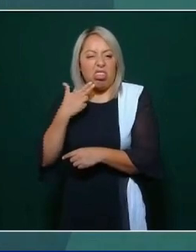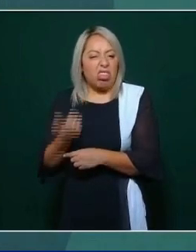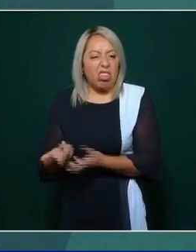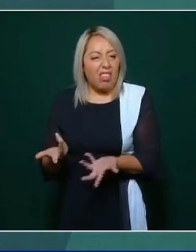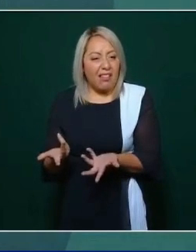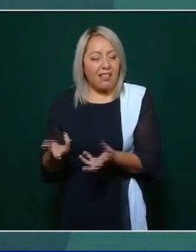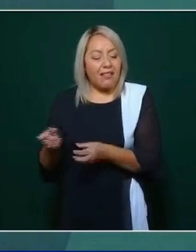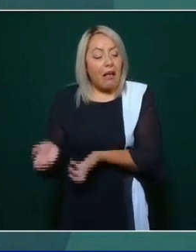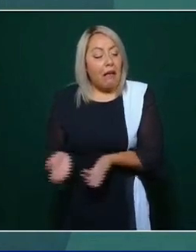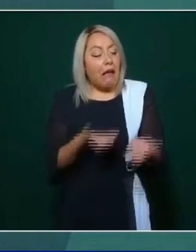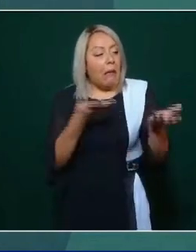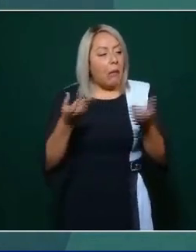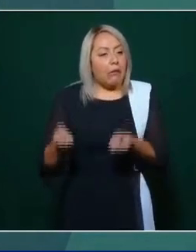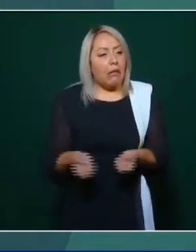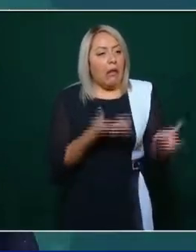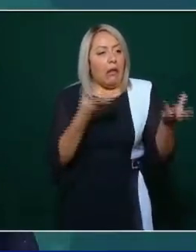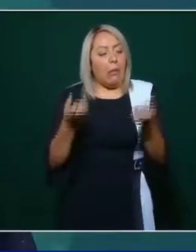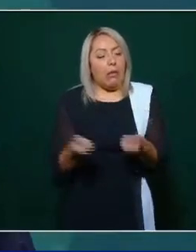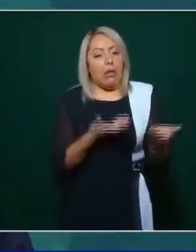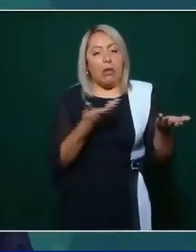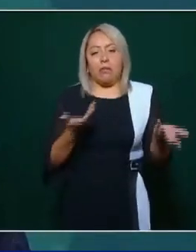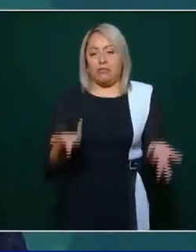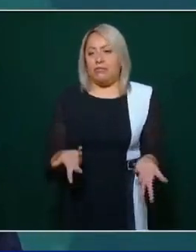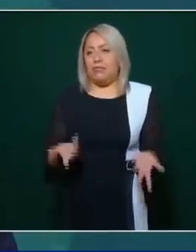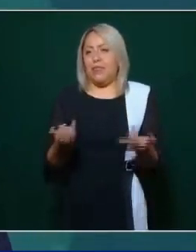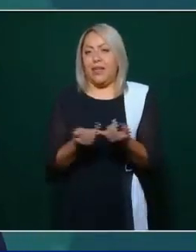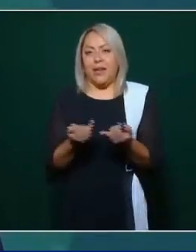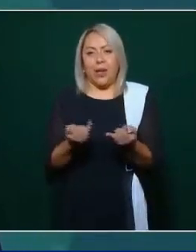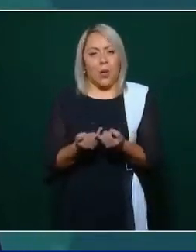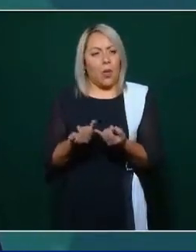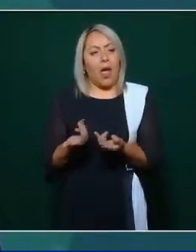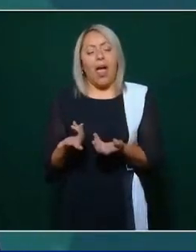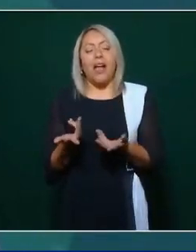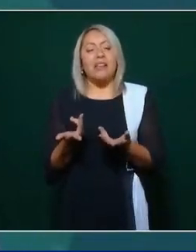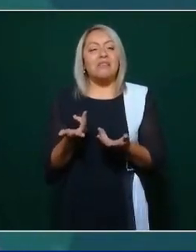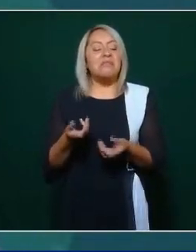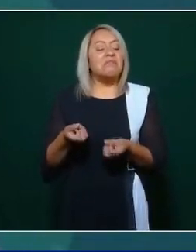la entregaban bicicletas,